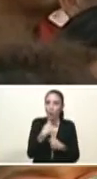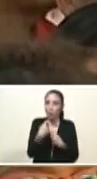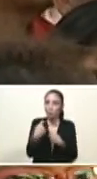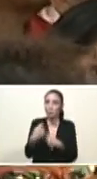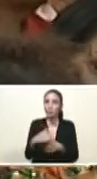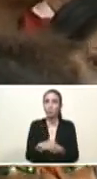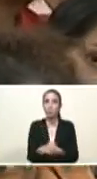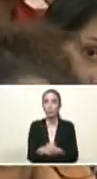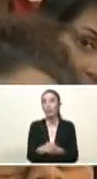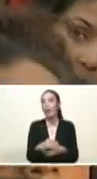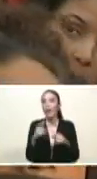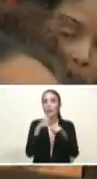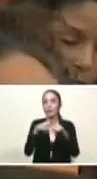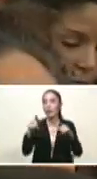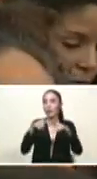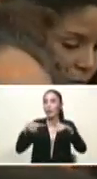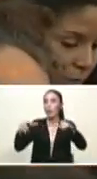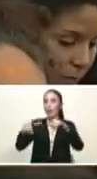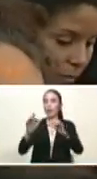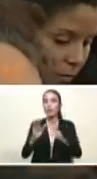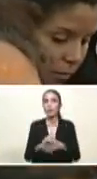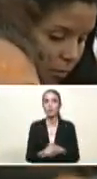En Viscucuy.